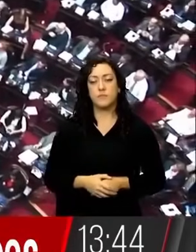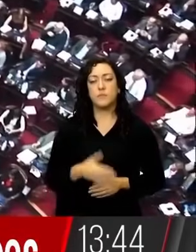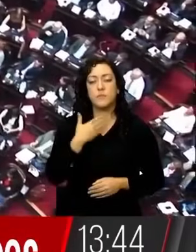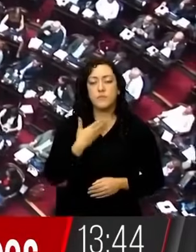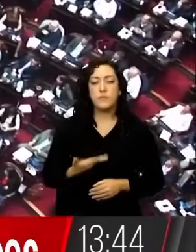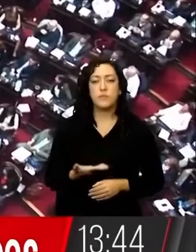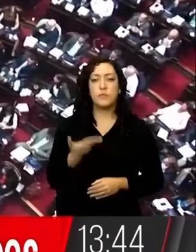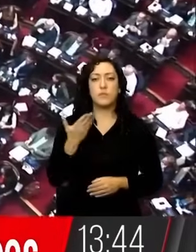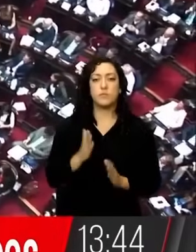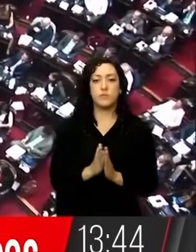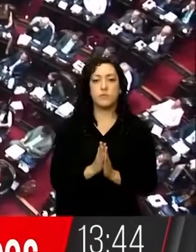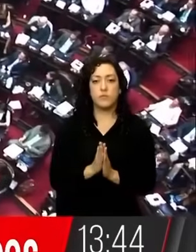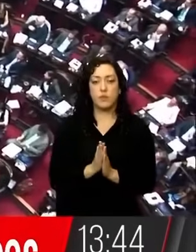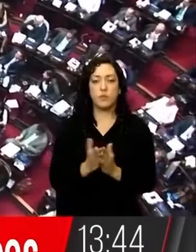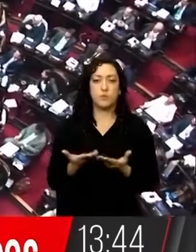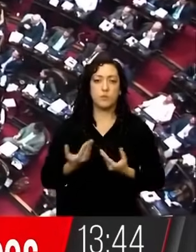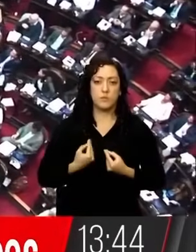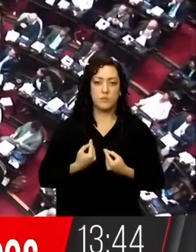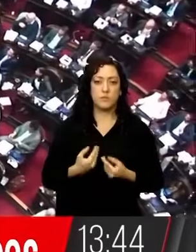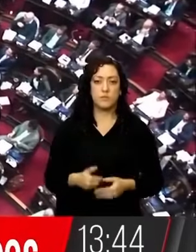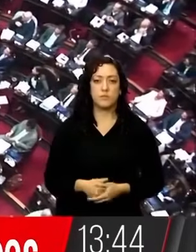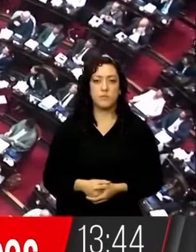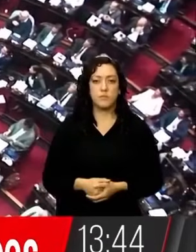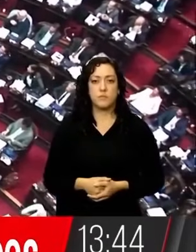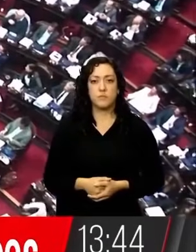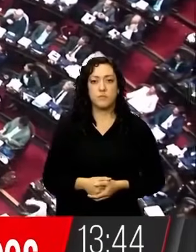Fuerte, por favor, les pido, ayúdenme.